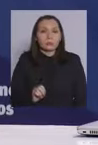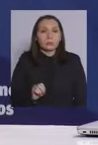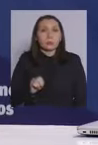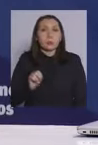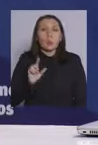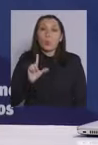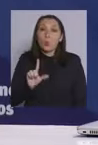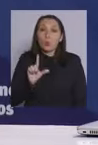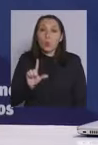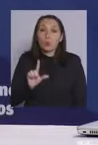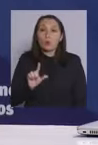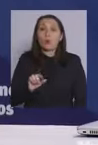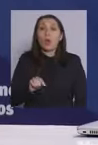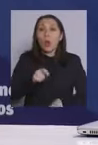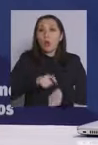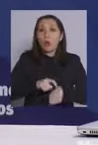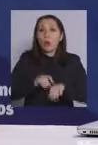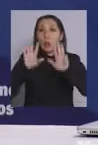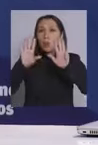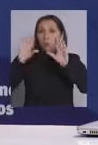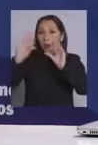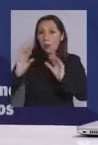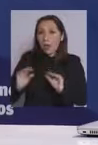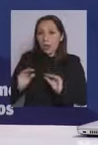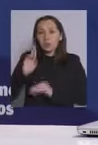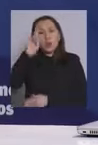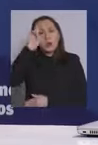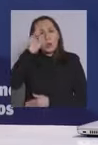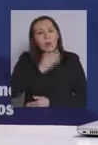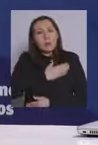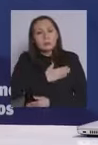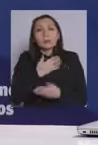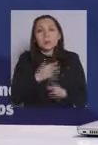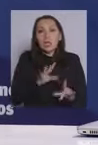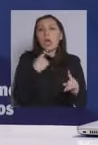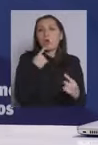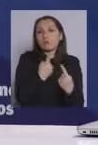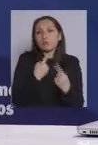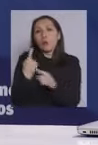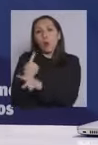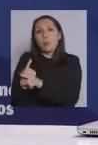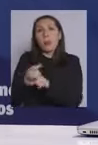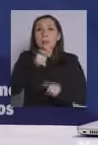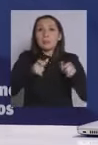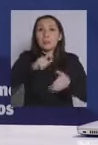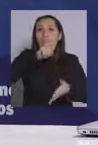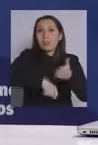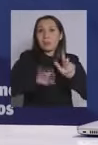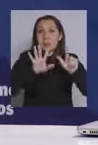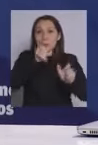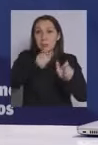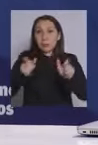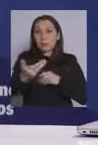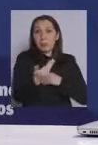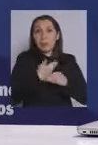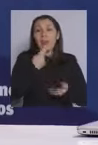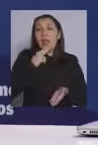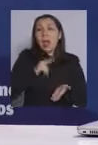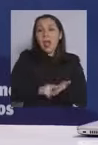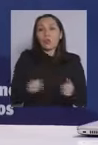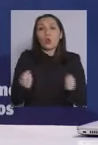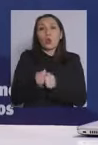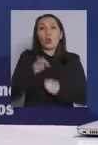de julio, a las 21 horas. Esto lo he conversado con los firmantes de la carta, principalmente con el